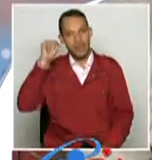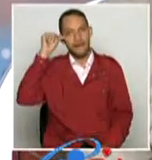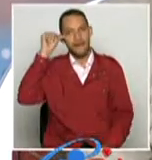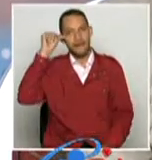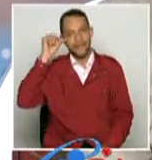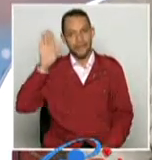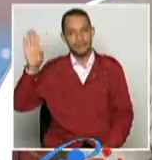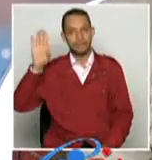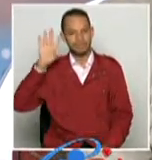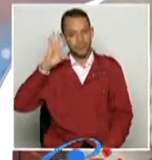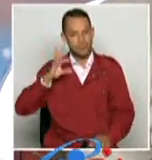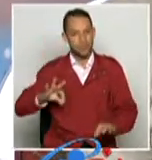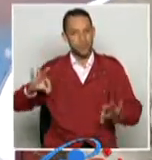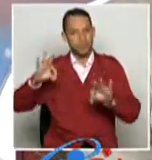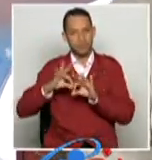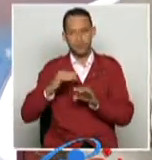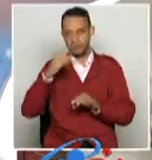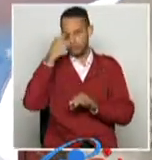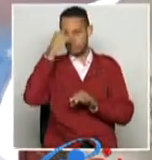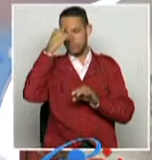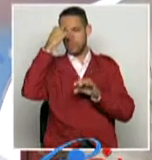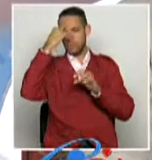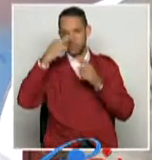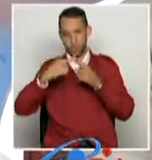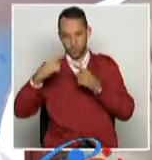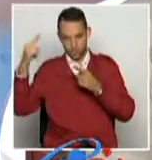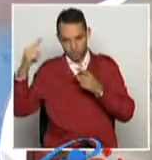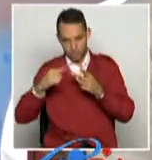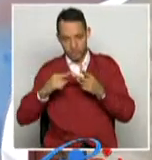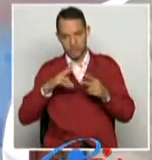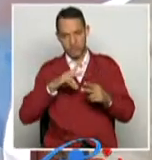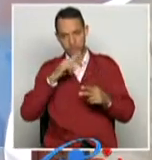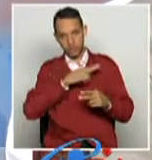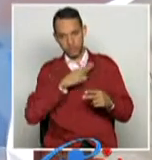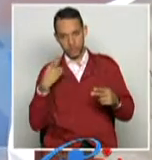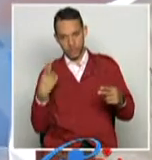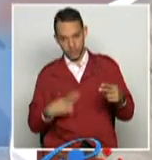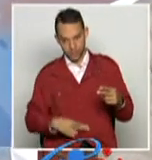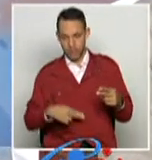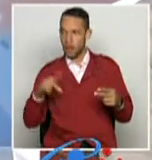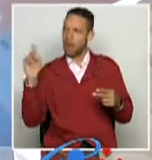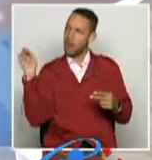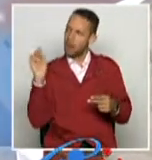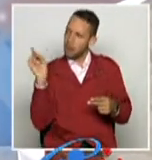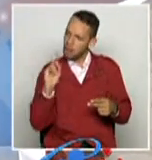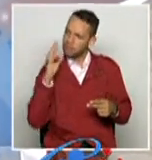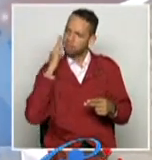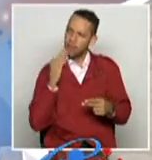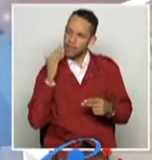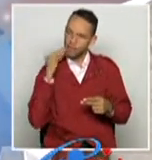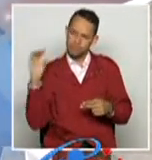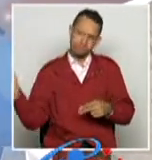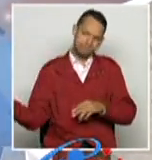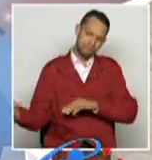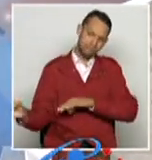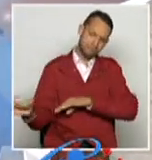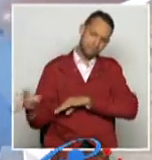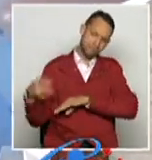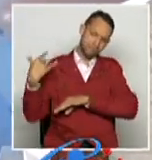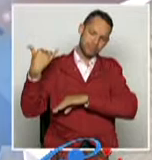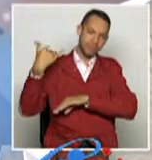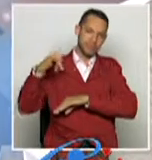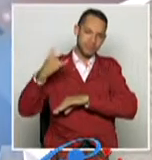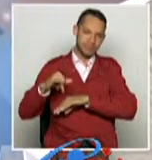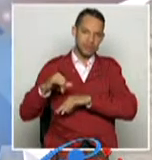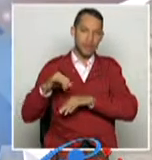que es la medicina hindú, la medicina china y demás, nos lleva tantos años de investigación y de ventaja, que la acupuntura nació cuando